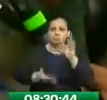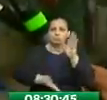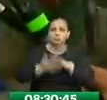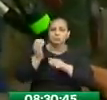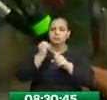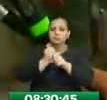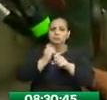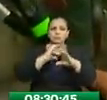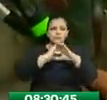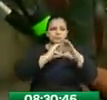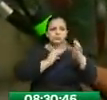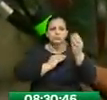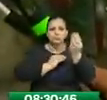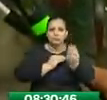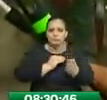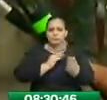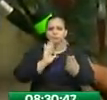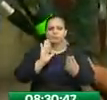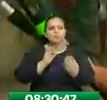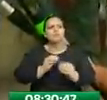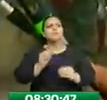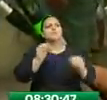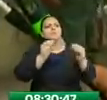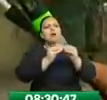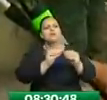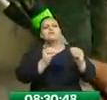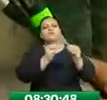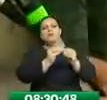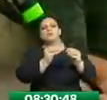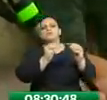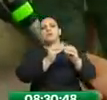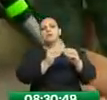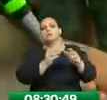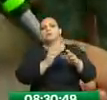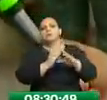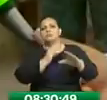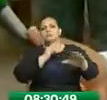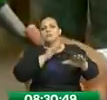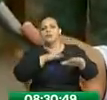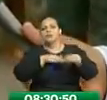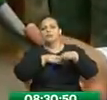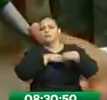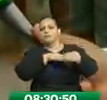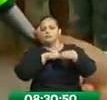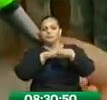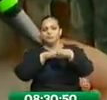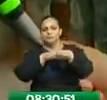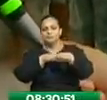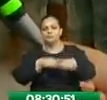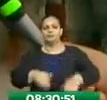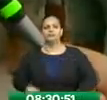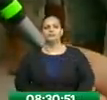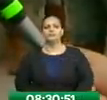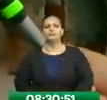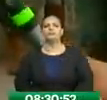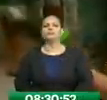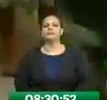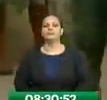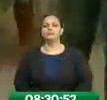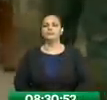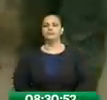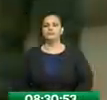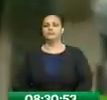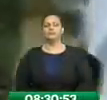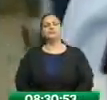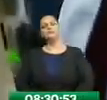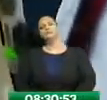ir incrementando también estas rutas. De tal manera que lo que queremos es que toda la ciudadanía pues tenga el servicio público a disposición. Ahora, la